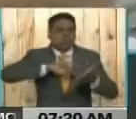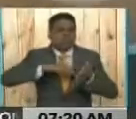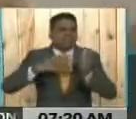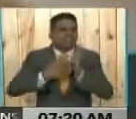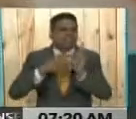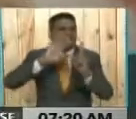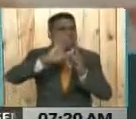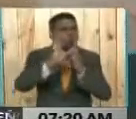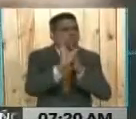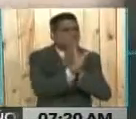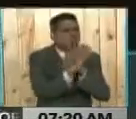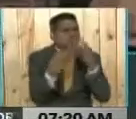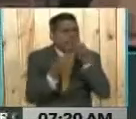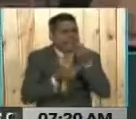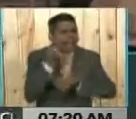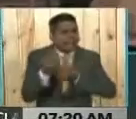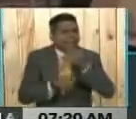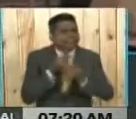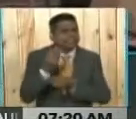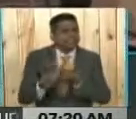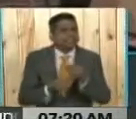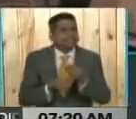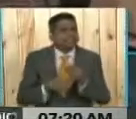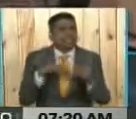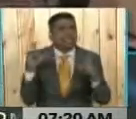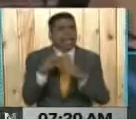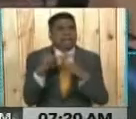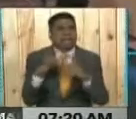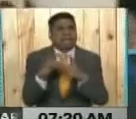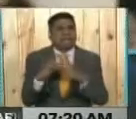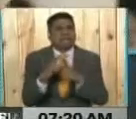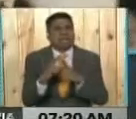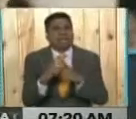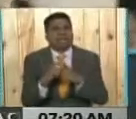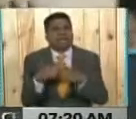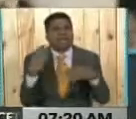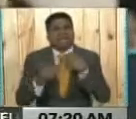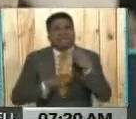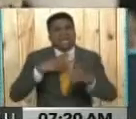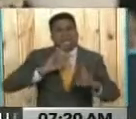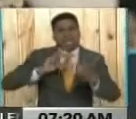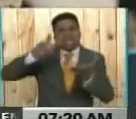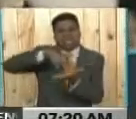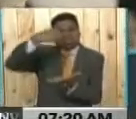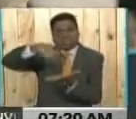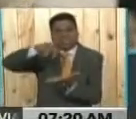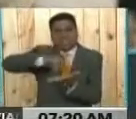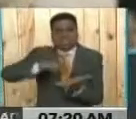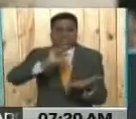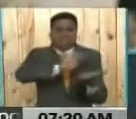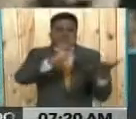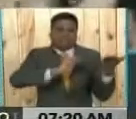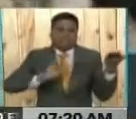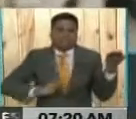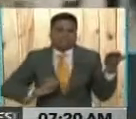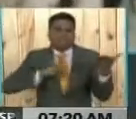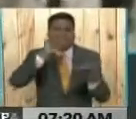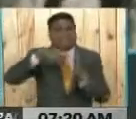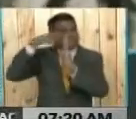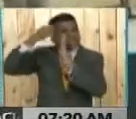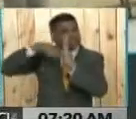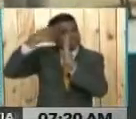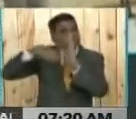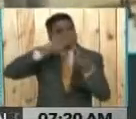puntualmente de crear la palabra, de crear la danza, de crear la plástica, de crear en el cine, de crear